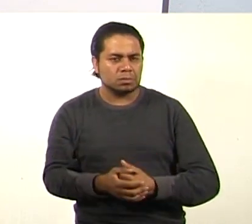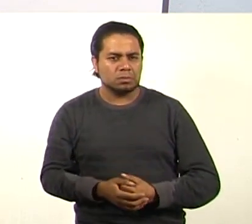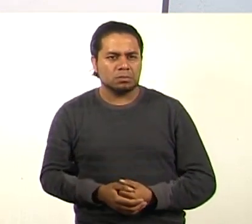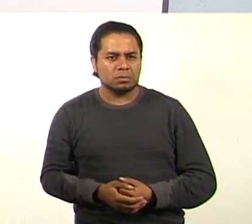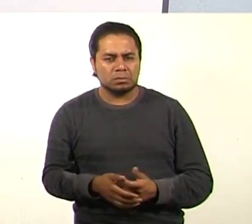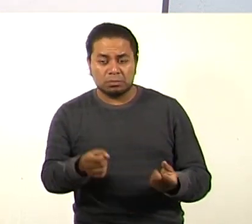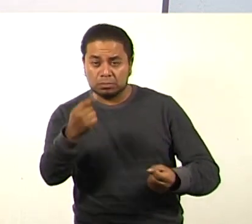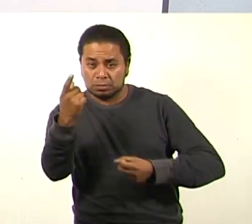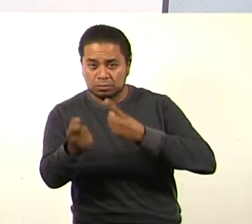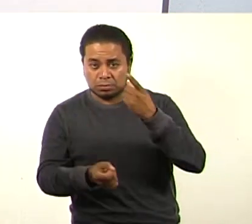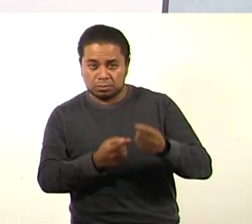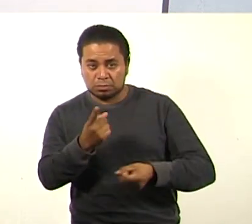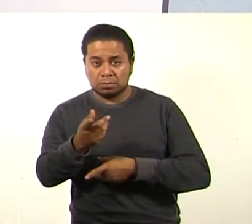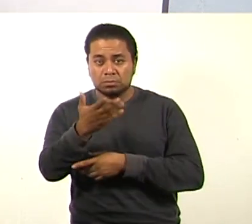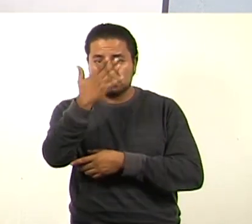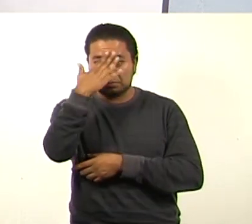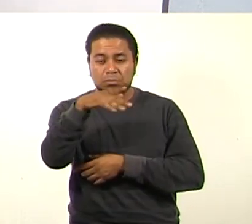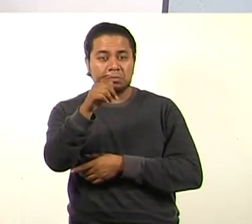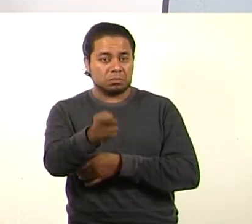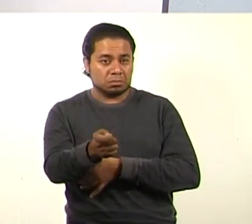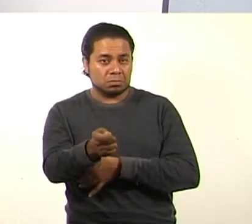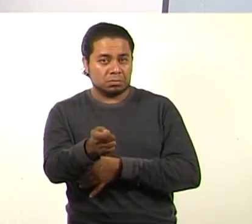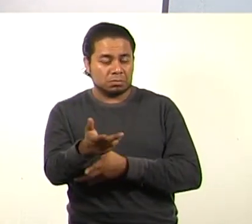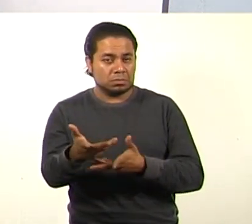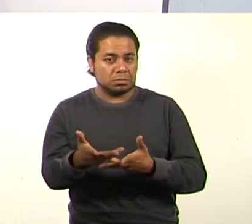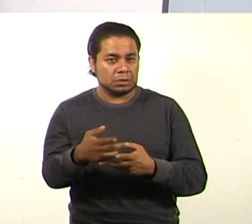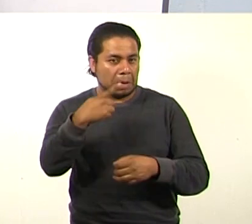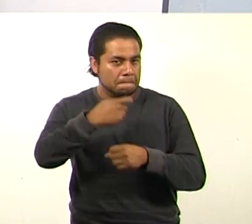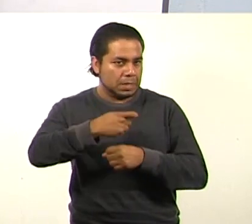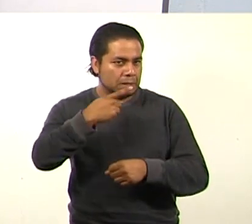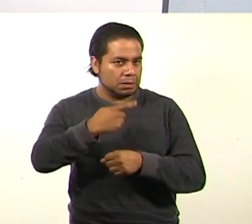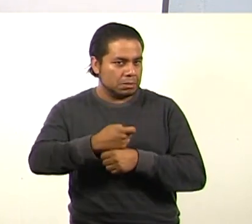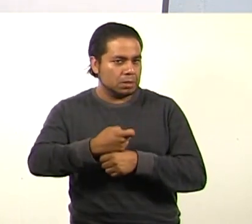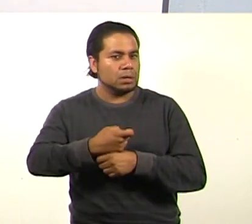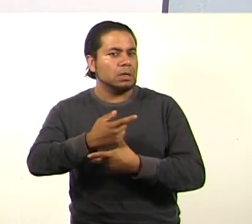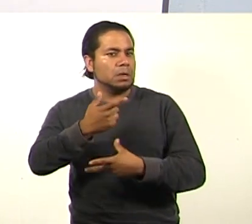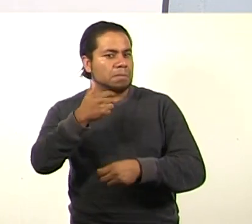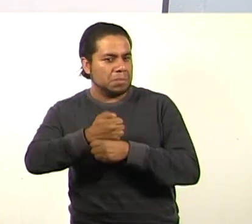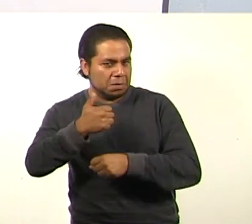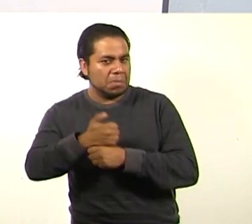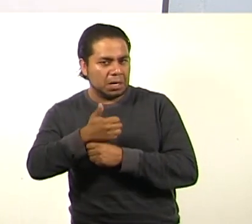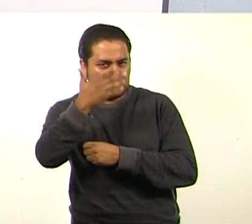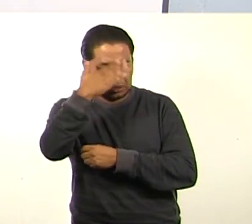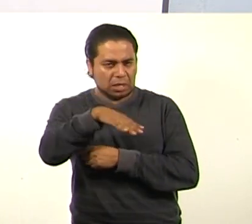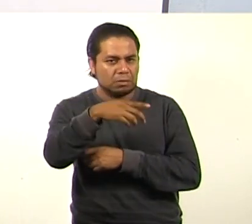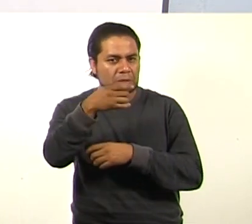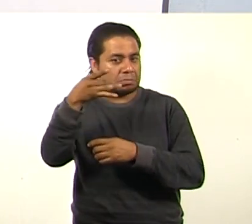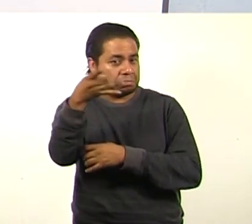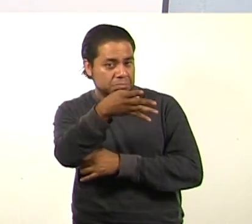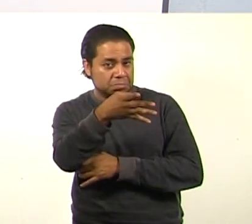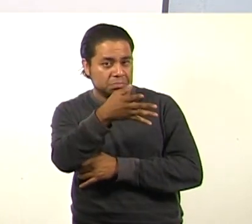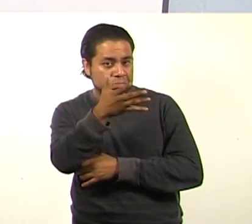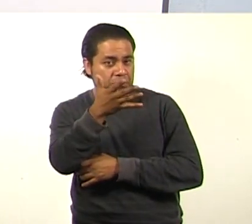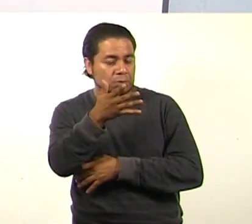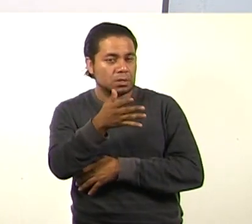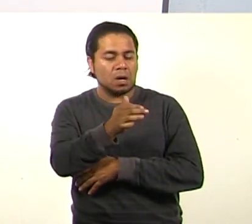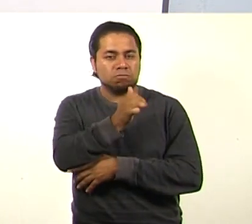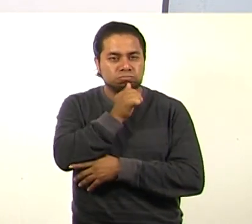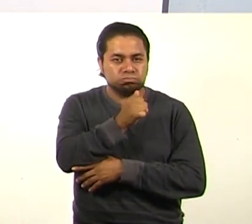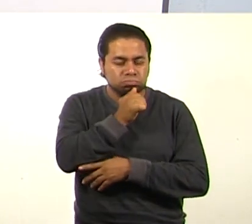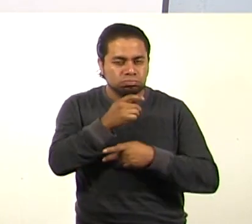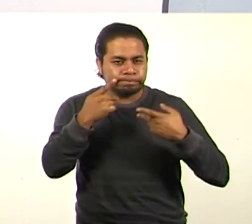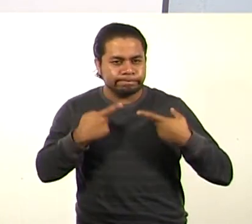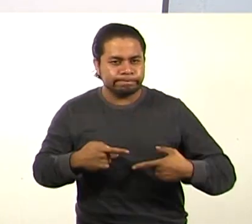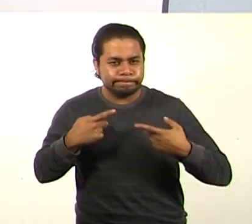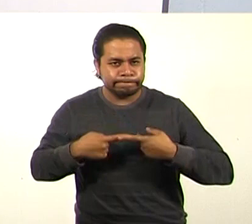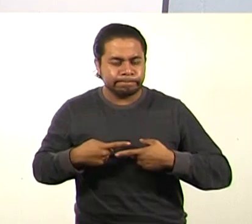¿Alguno de ustedes ha oído hablar de eso en primaria? ¿Lo han visto? Bueno, para los que no lo hayan